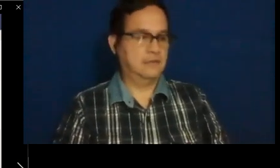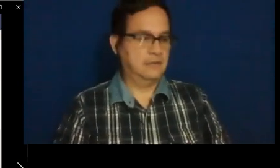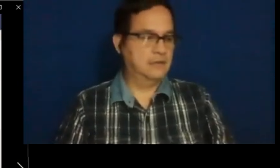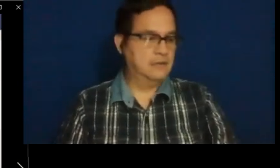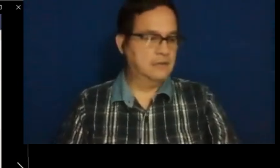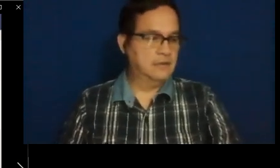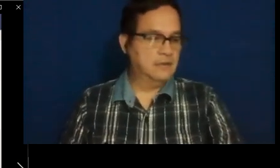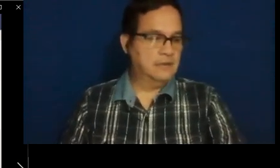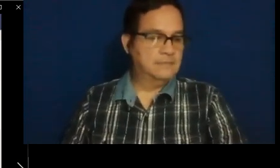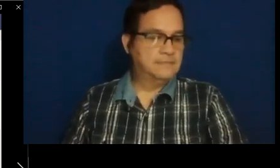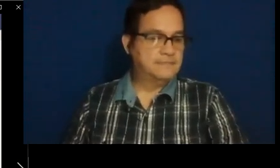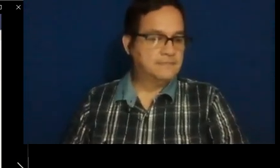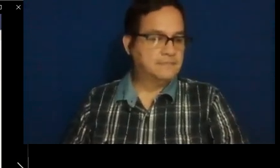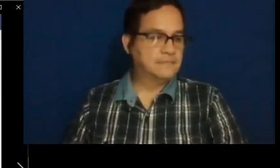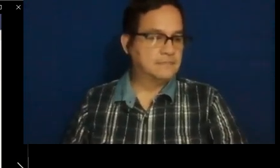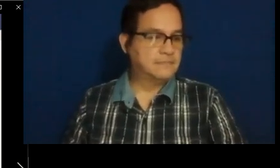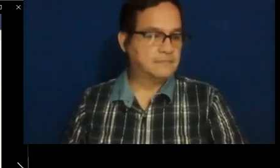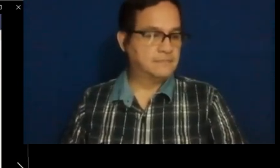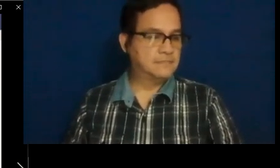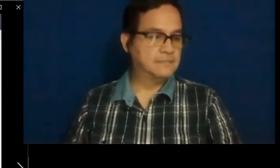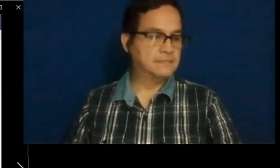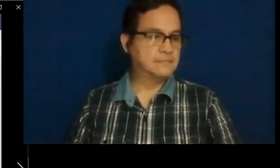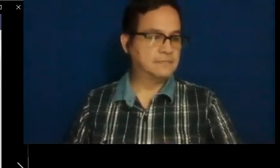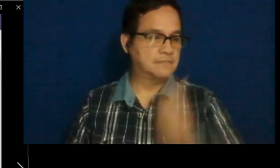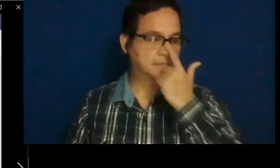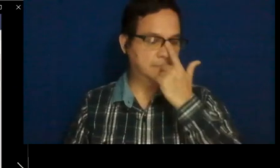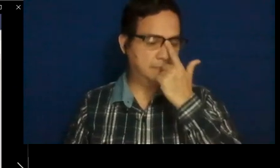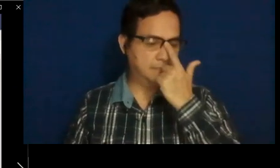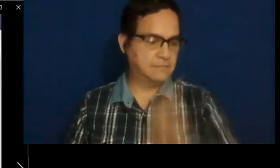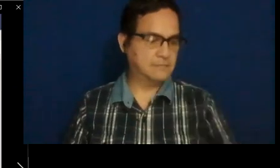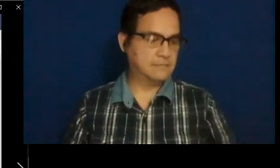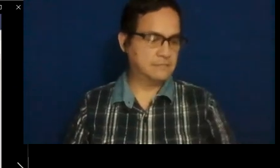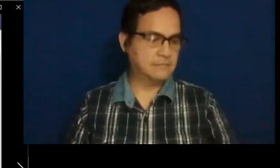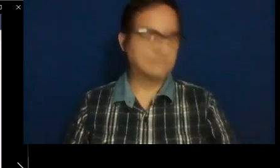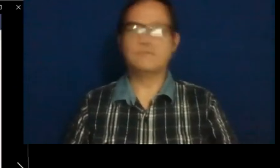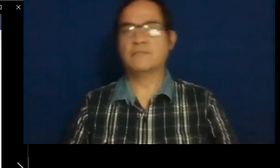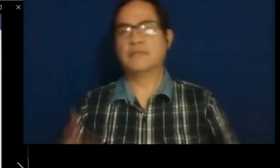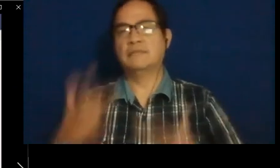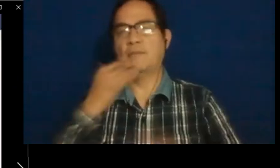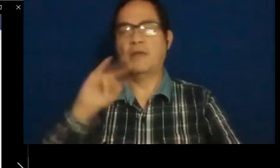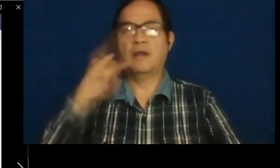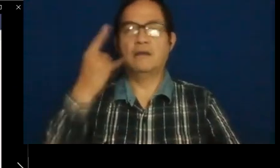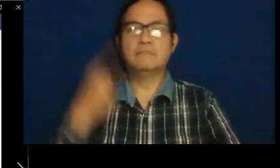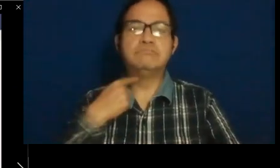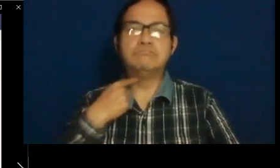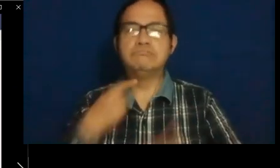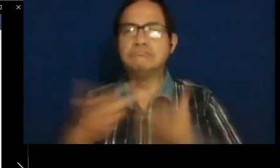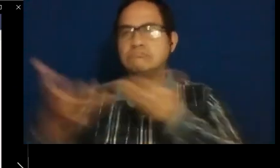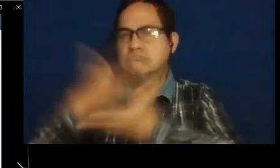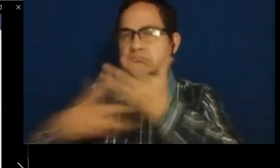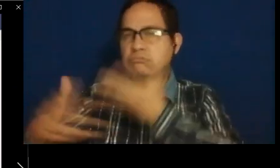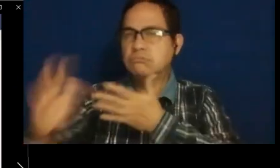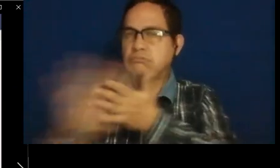días. Profe, de una preguntita así rápidamente. Claro, dímelo. De pronto no le queda tiempo de